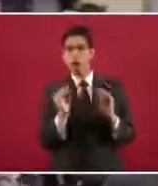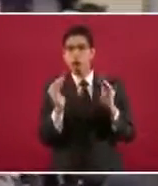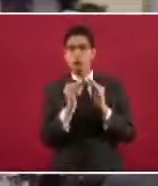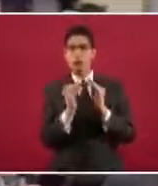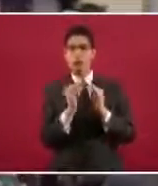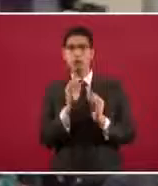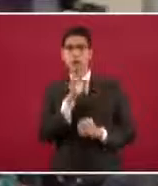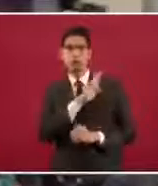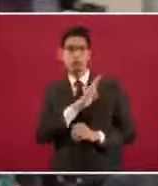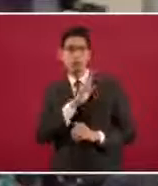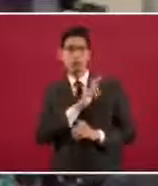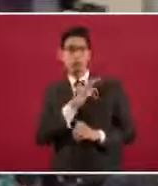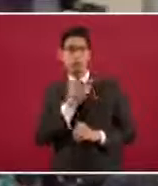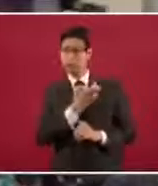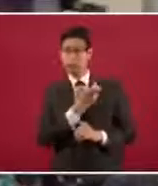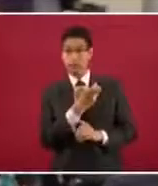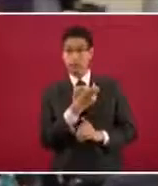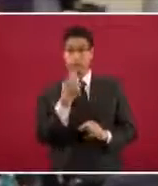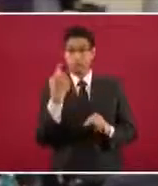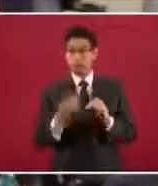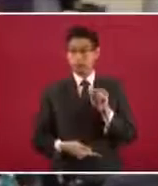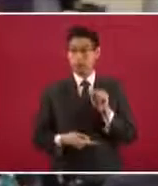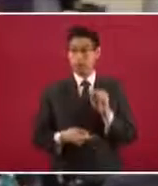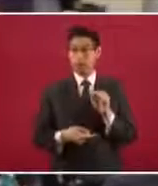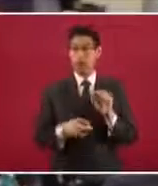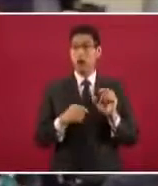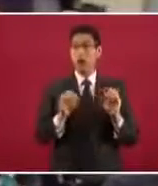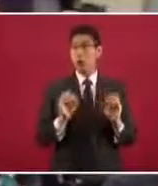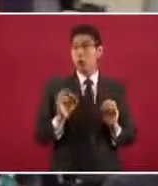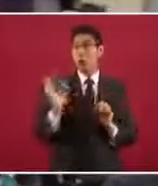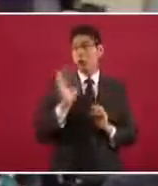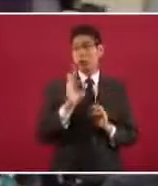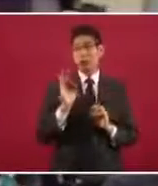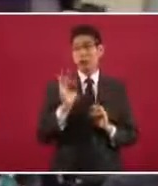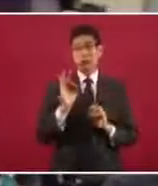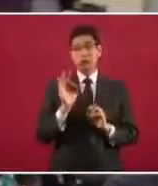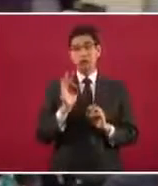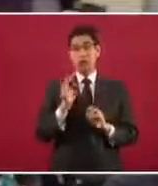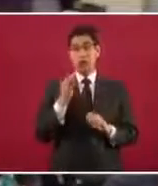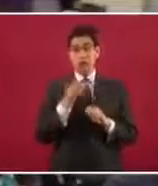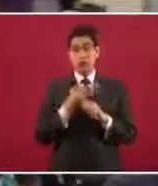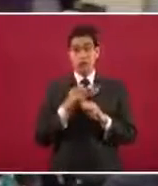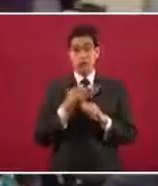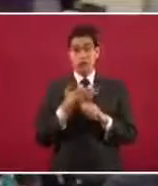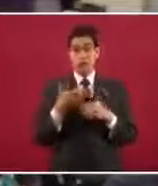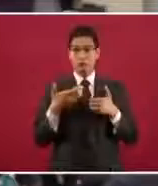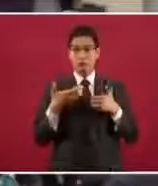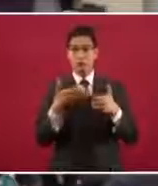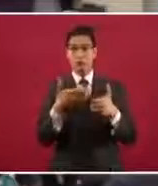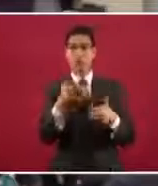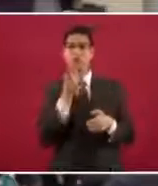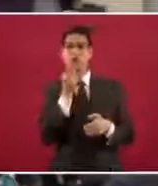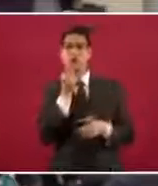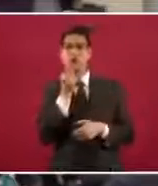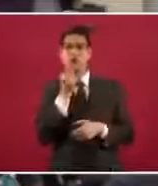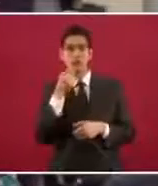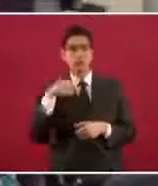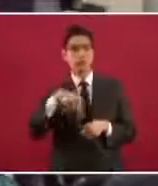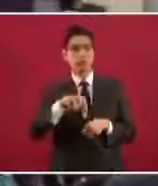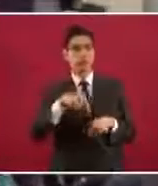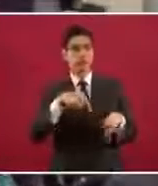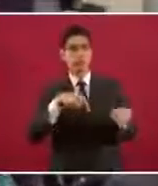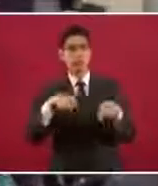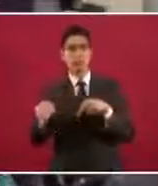si en materia de seguridad se habrá de reforzar los patrullajes ante estos saqueos que en algunos casos usted ha señalado pues son